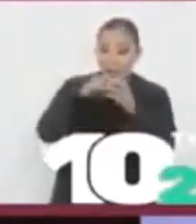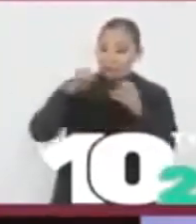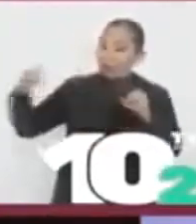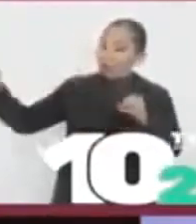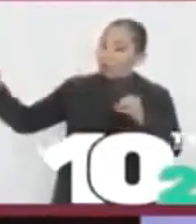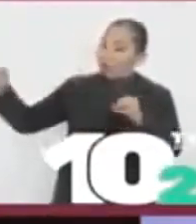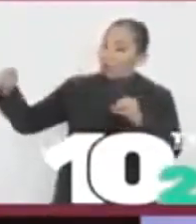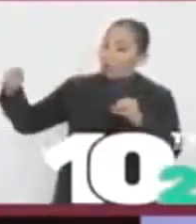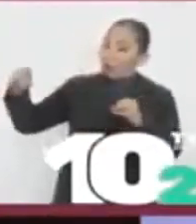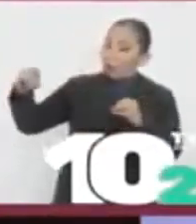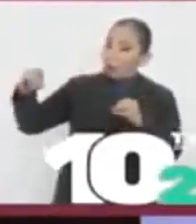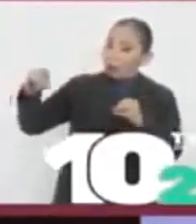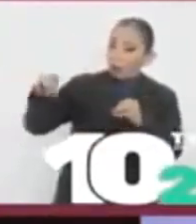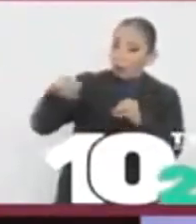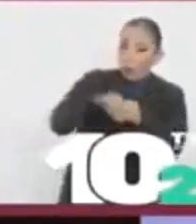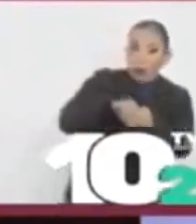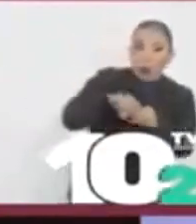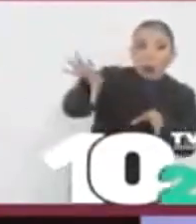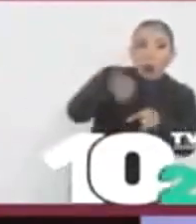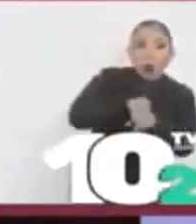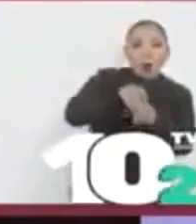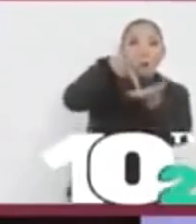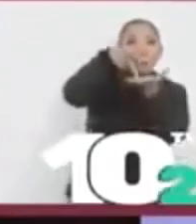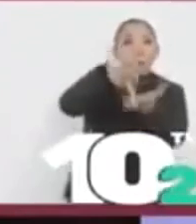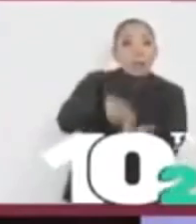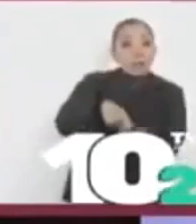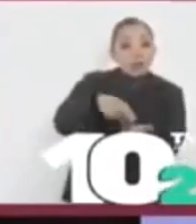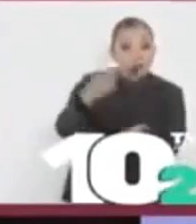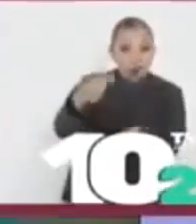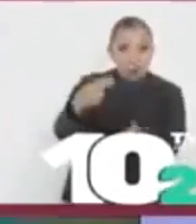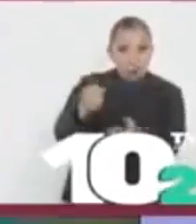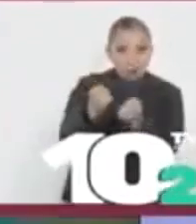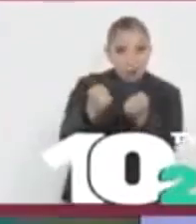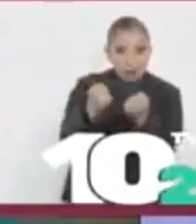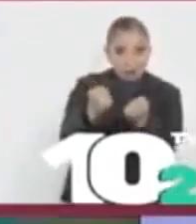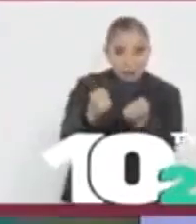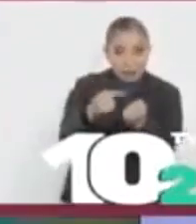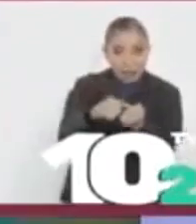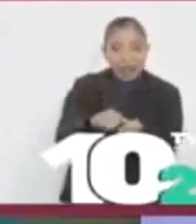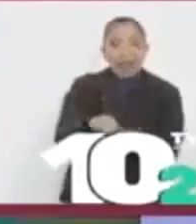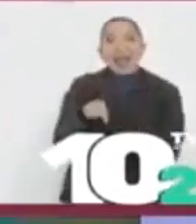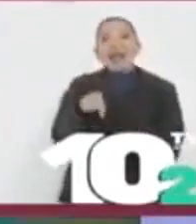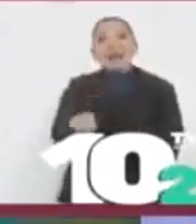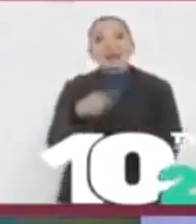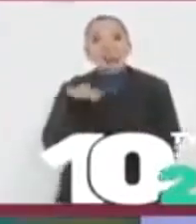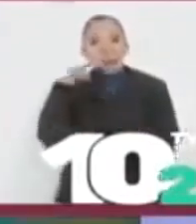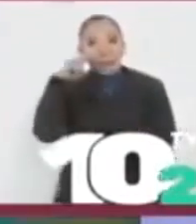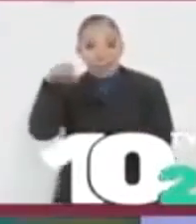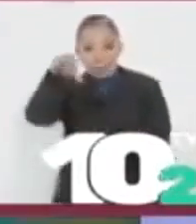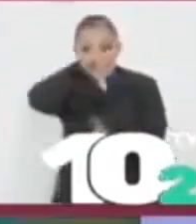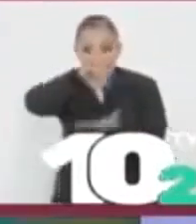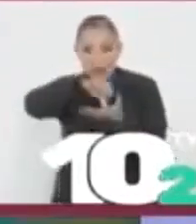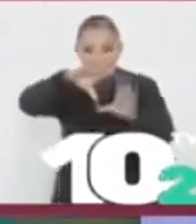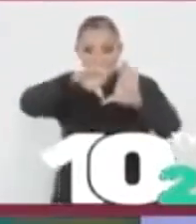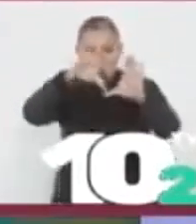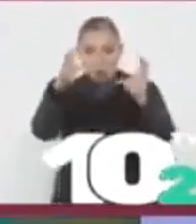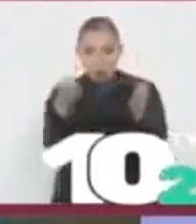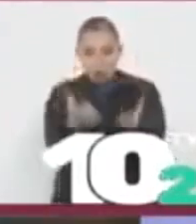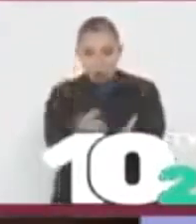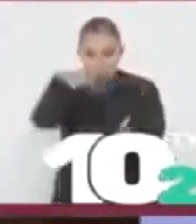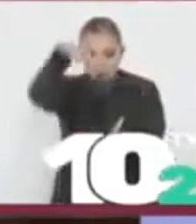de la superficie terrestre se conoce como peso. Dicha fuerza apunta siempre hacia el centro de la Tierra.